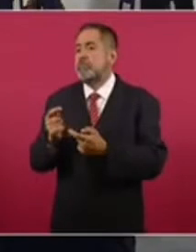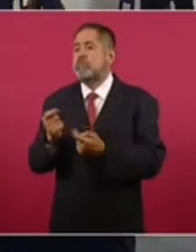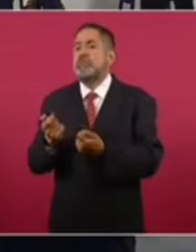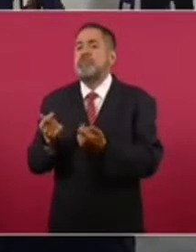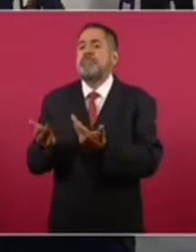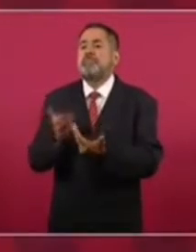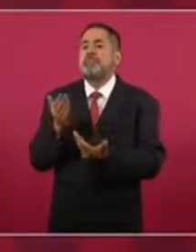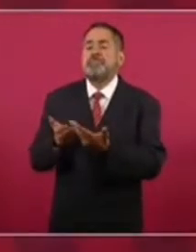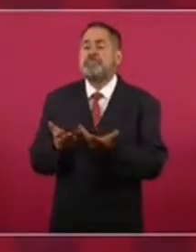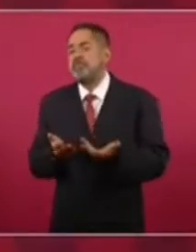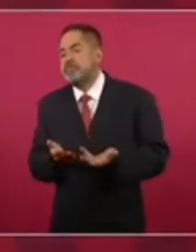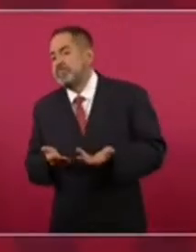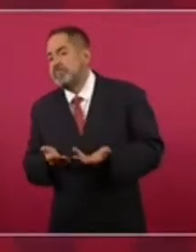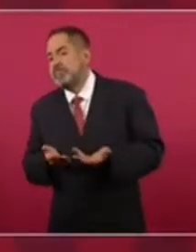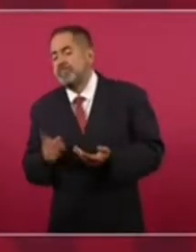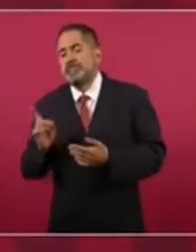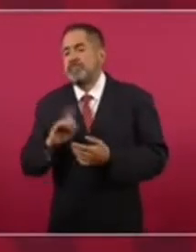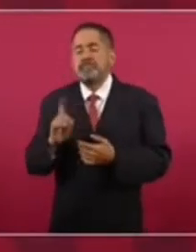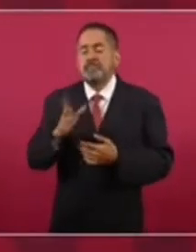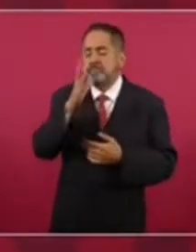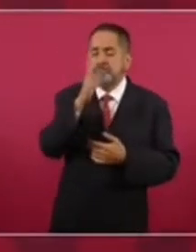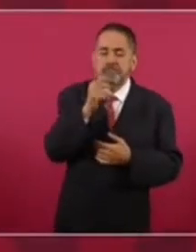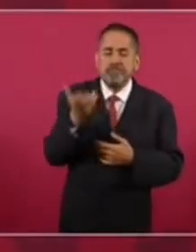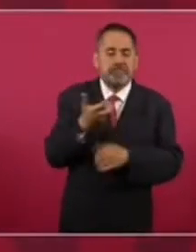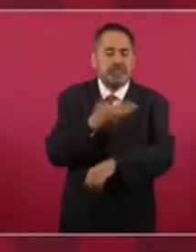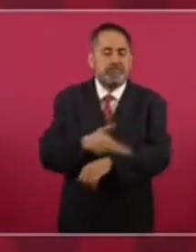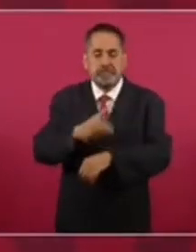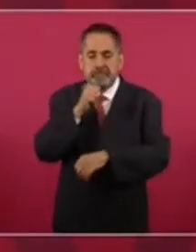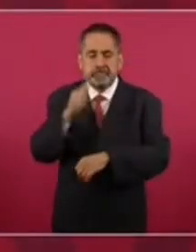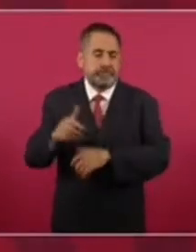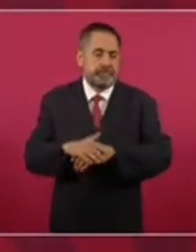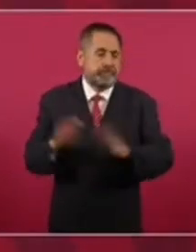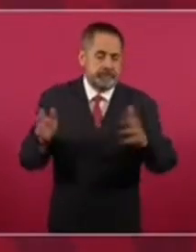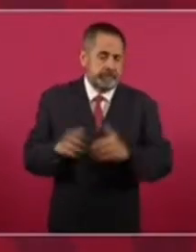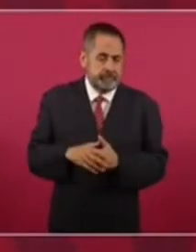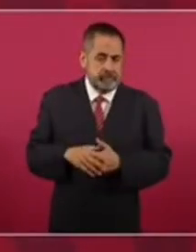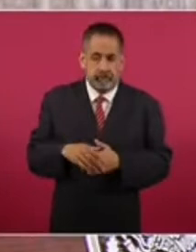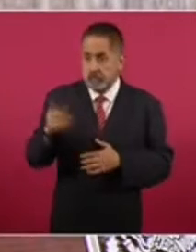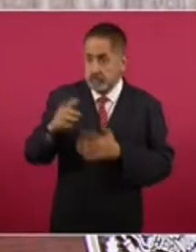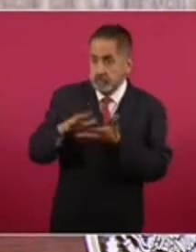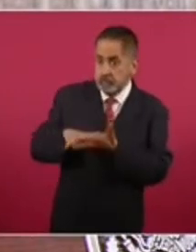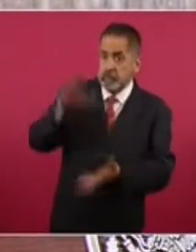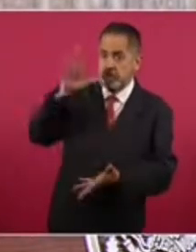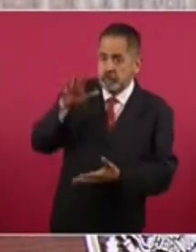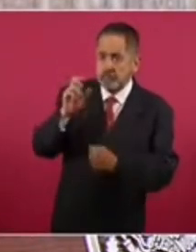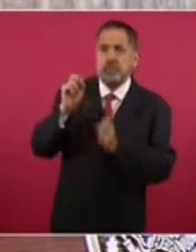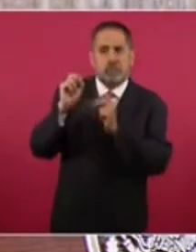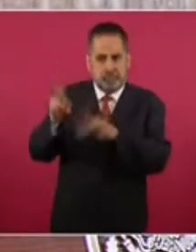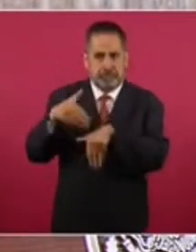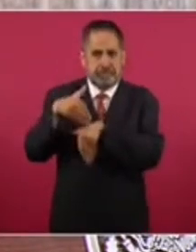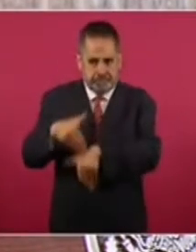una consulta vinculatoria, es decir, que llevara a